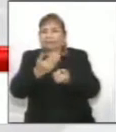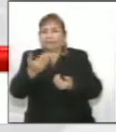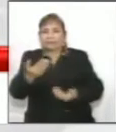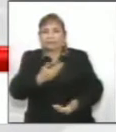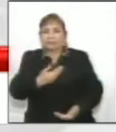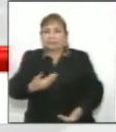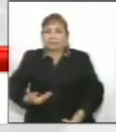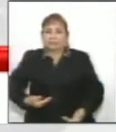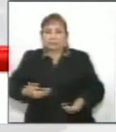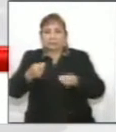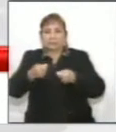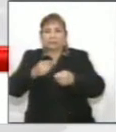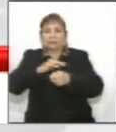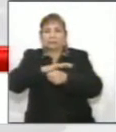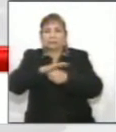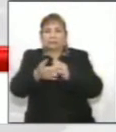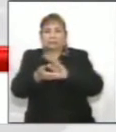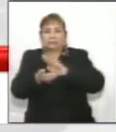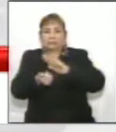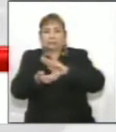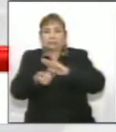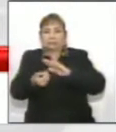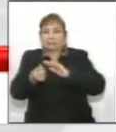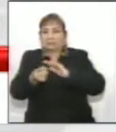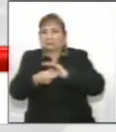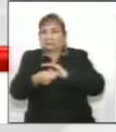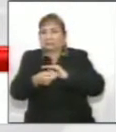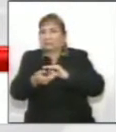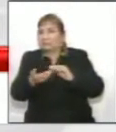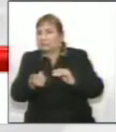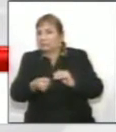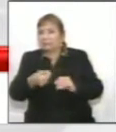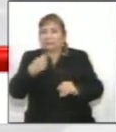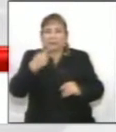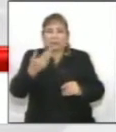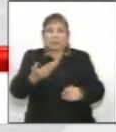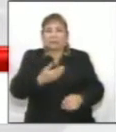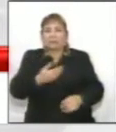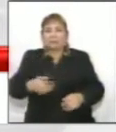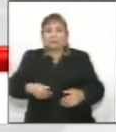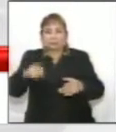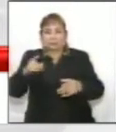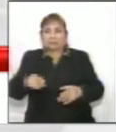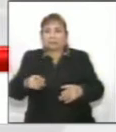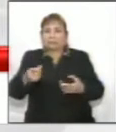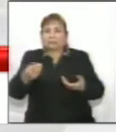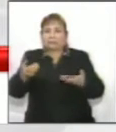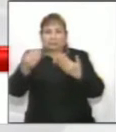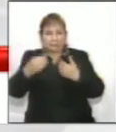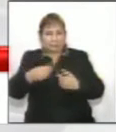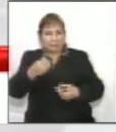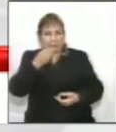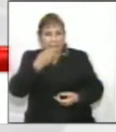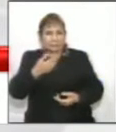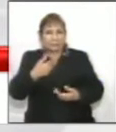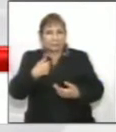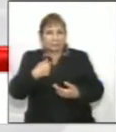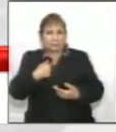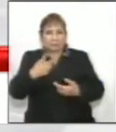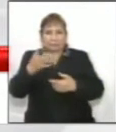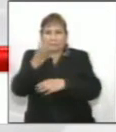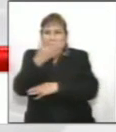gobierno en esta lucha contra la corrupción. Hoy, el Ejecutivo y usted nos viene a decir que son los